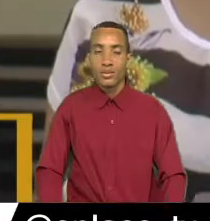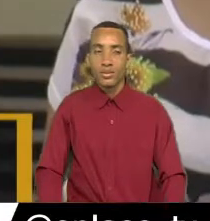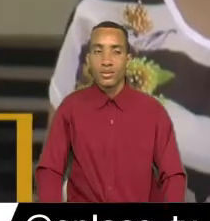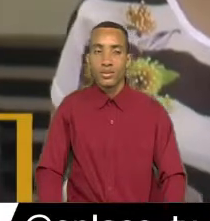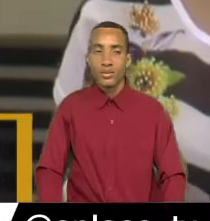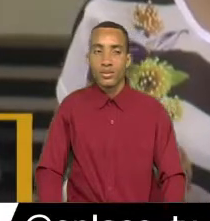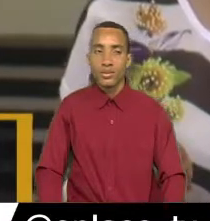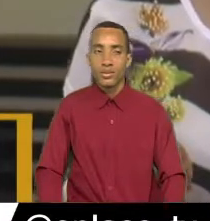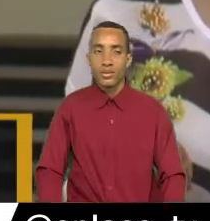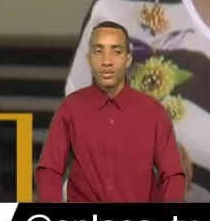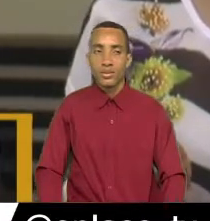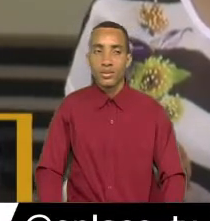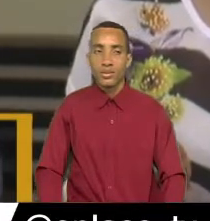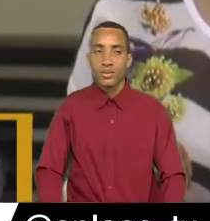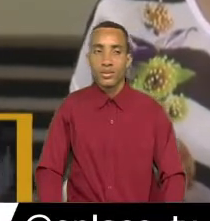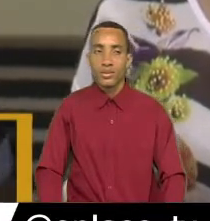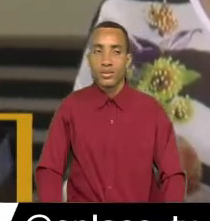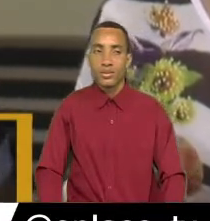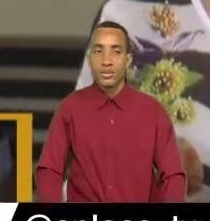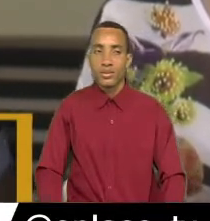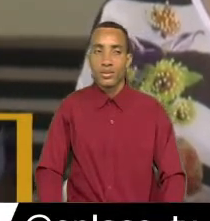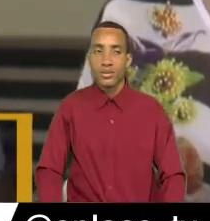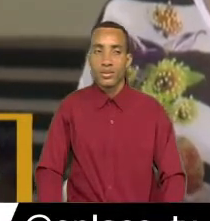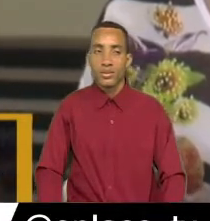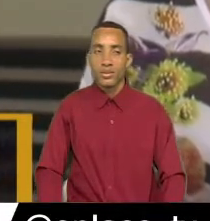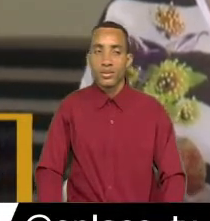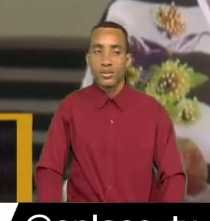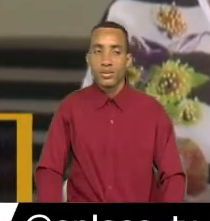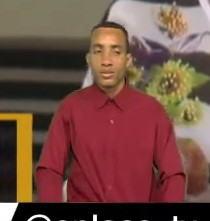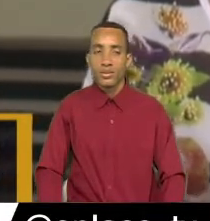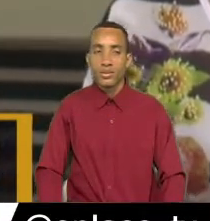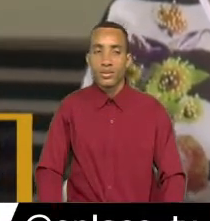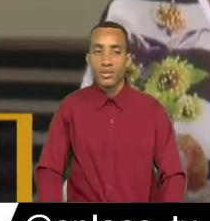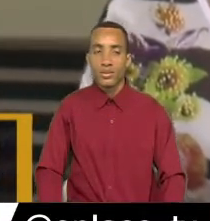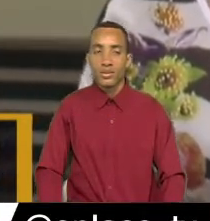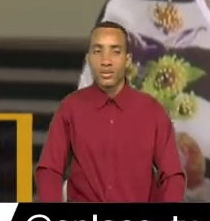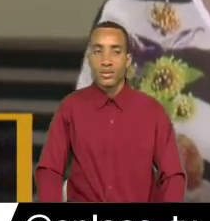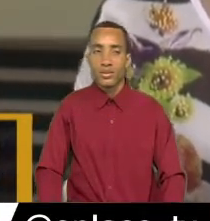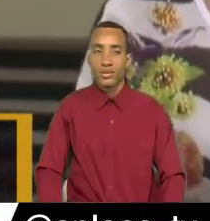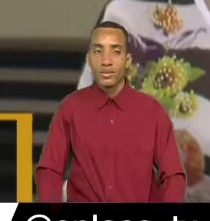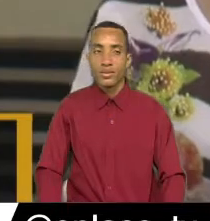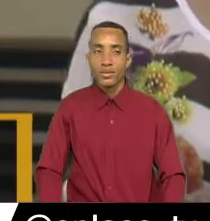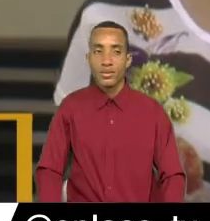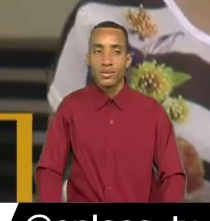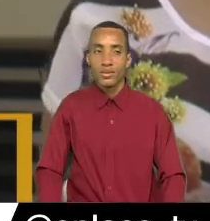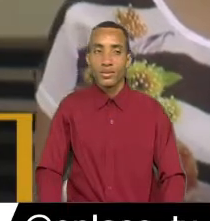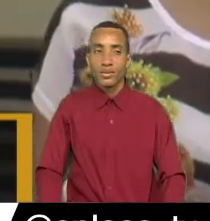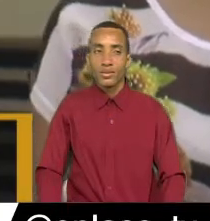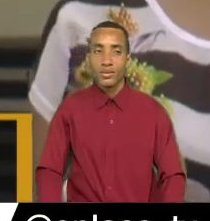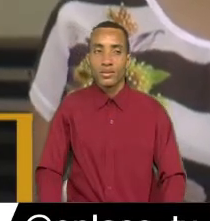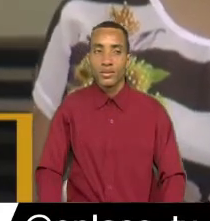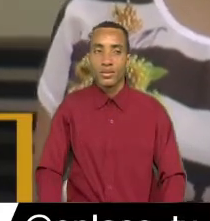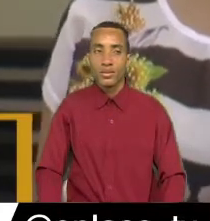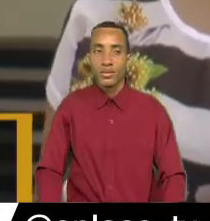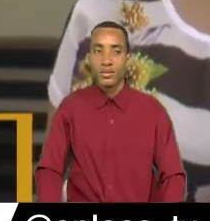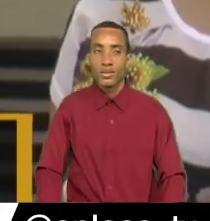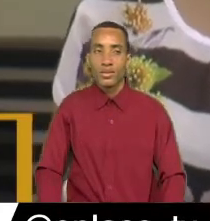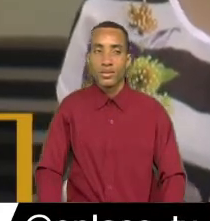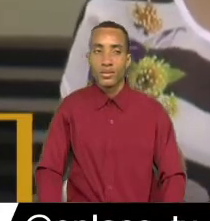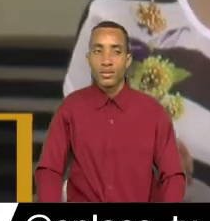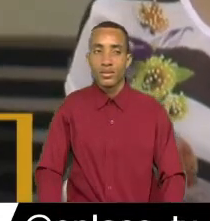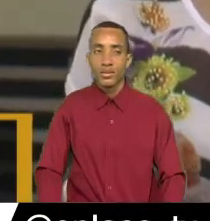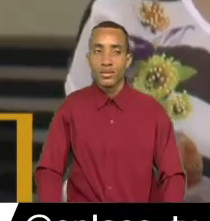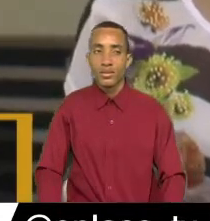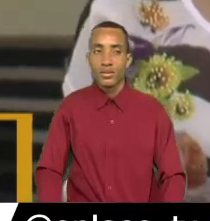para que nos empoderemos de la información que ahí se va a impartir y acá pues ser como comunicadores a la comunidad sorda de